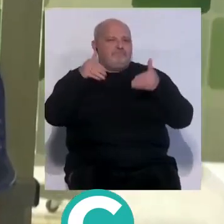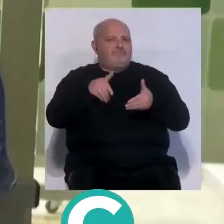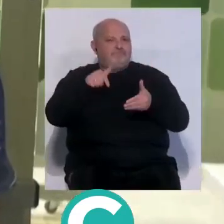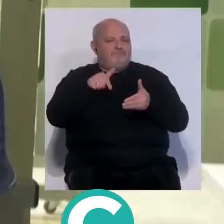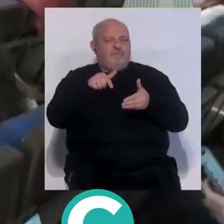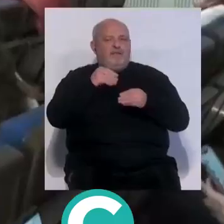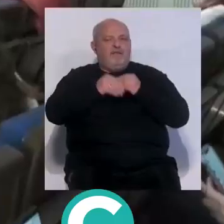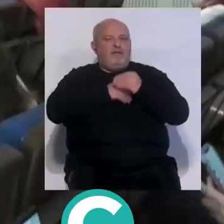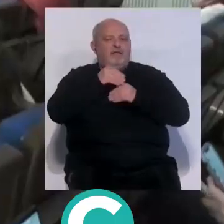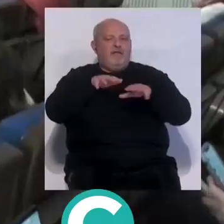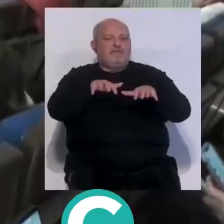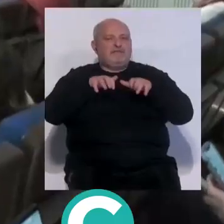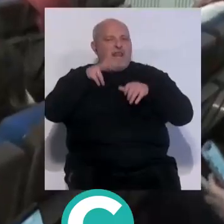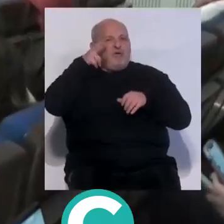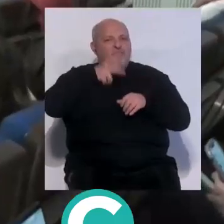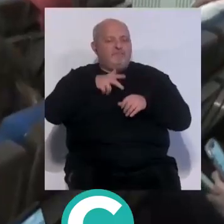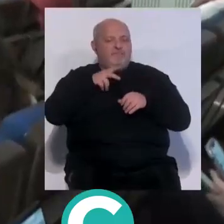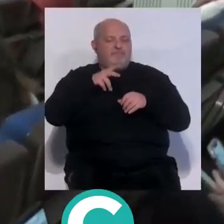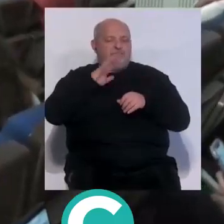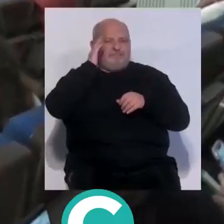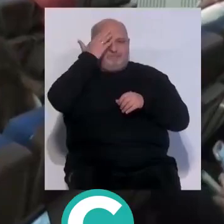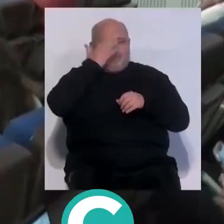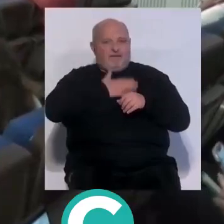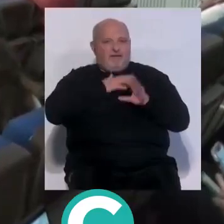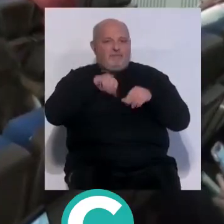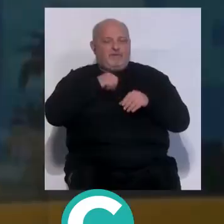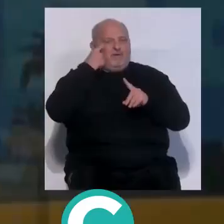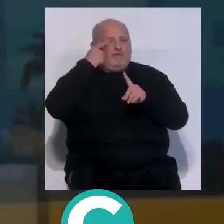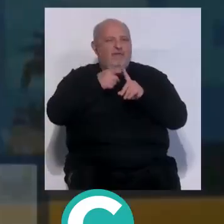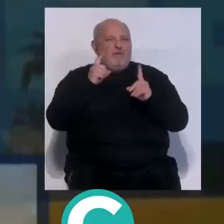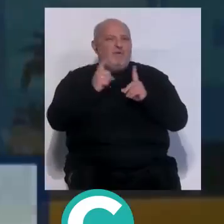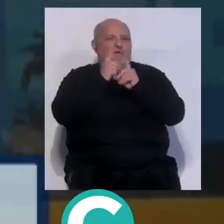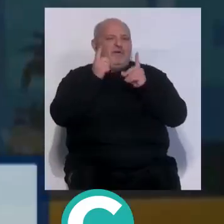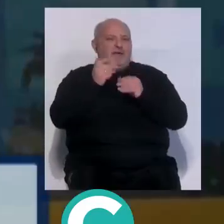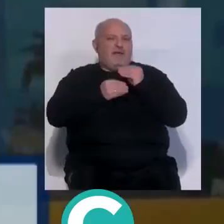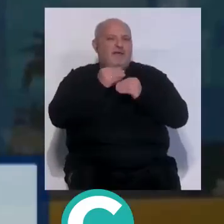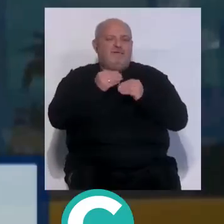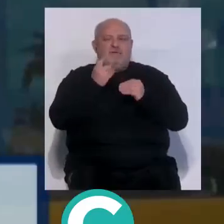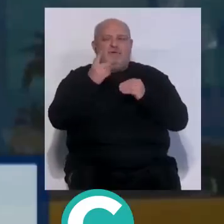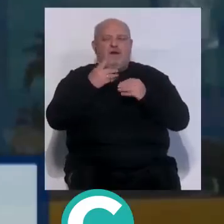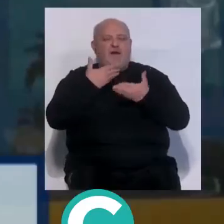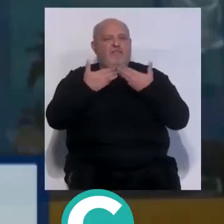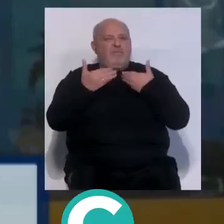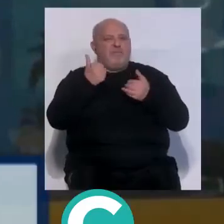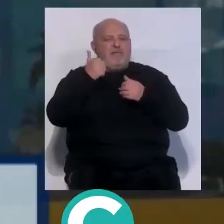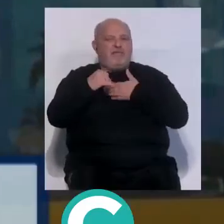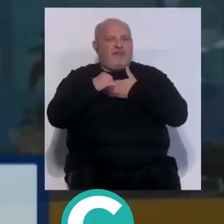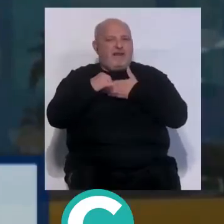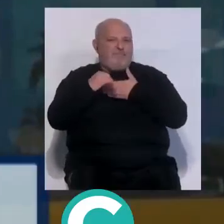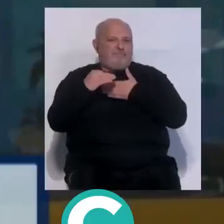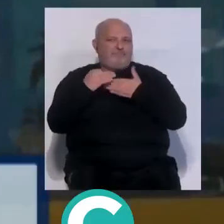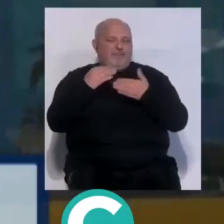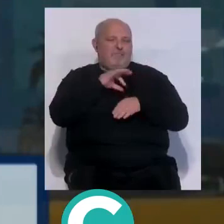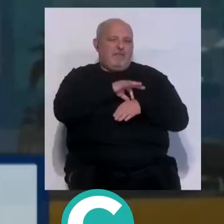encuentro, celebrado en el Salón de Actos de este hospital. El objetivo de este encuentro es crear una relación un poquito más cercana